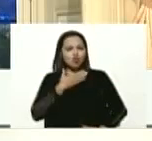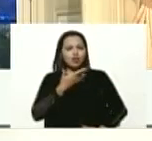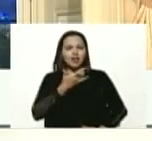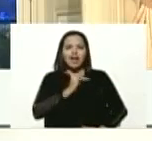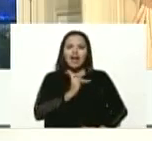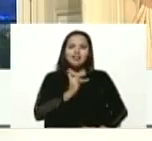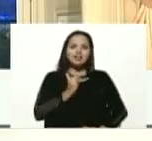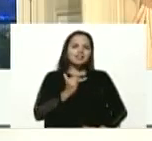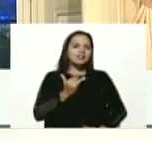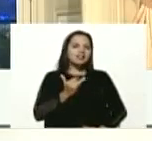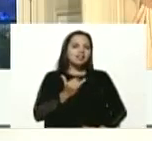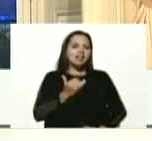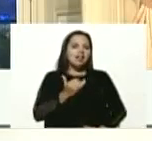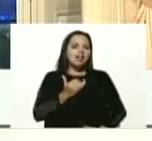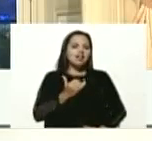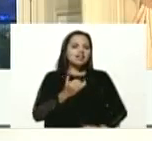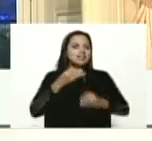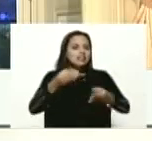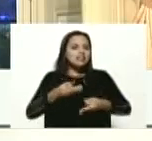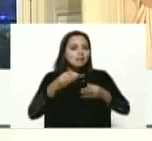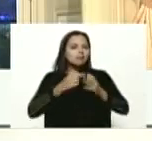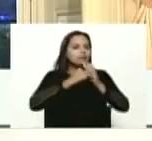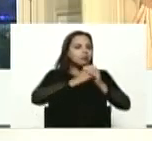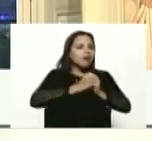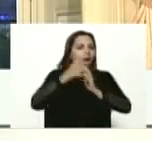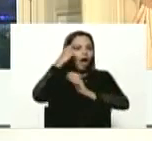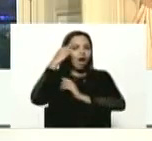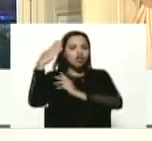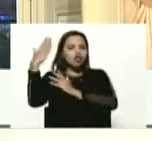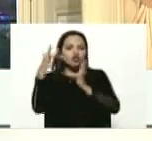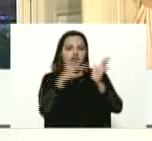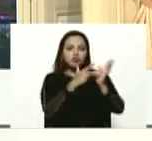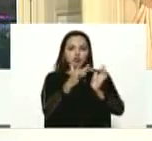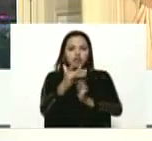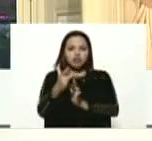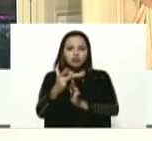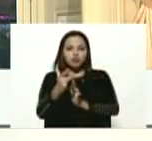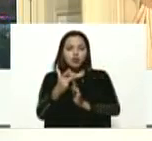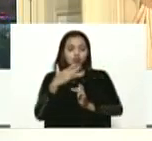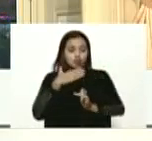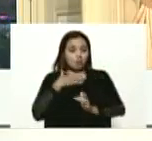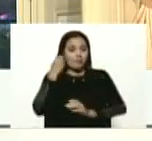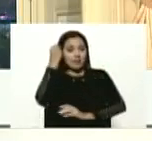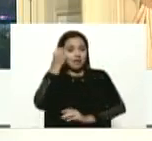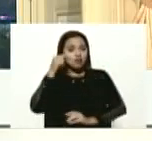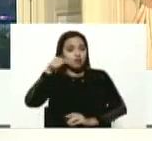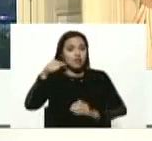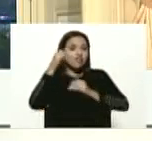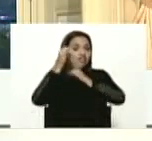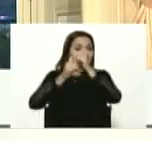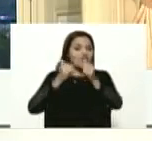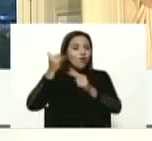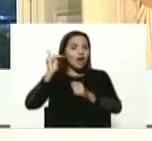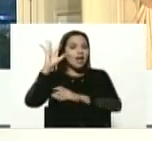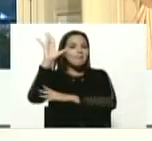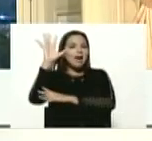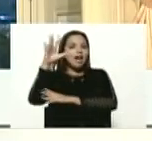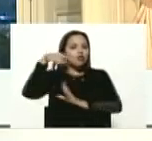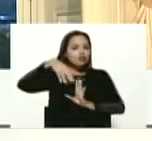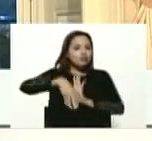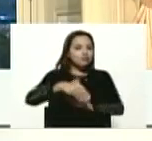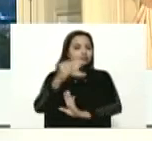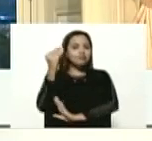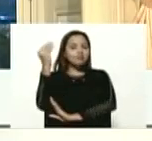creyente, discípulo de Dios y de nuestro Señor Jesucristo, creo que en estas imágenes está metida la mano de nuestro